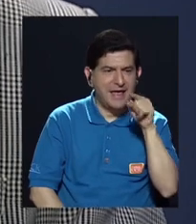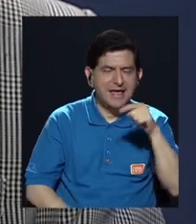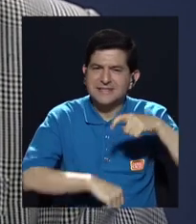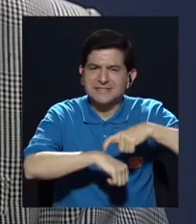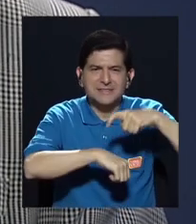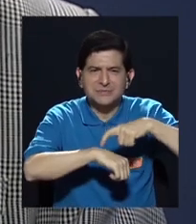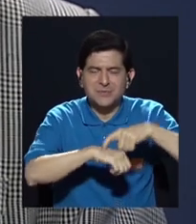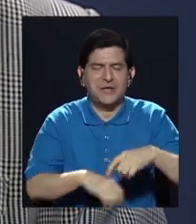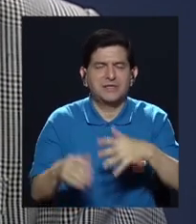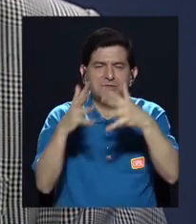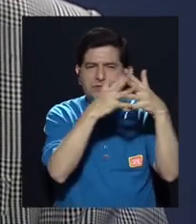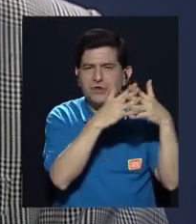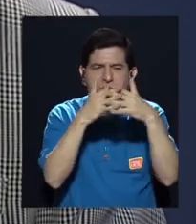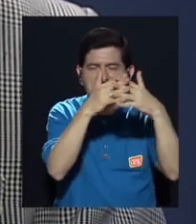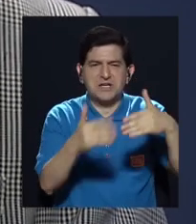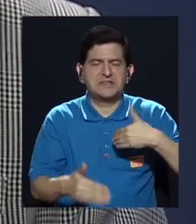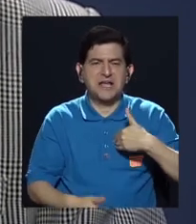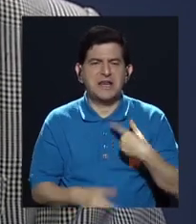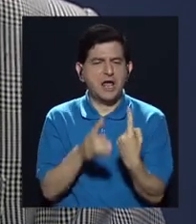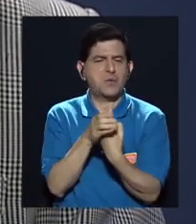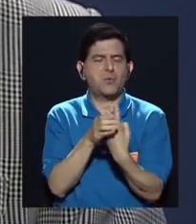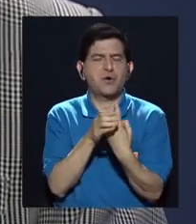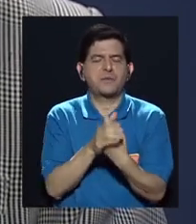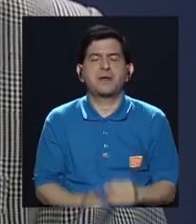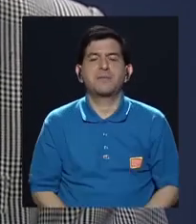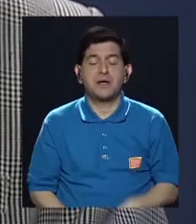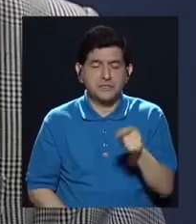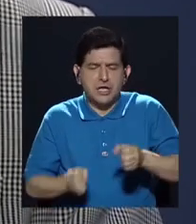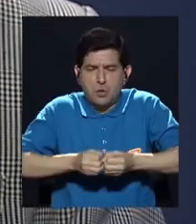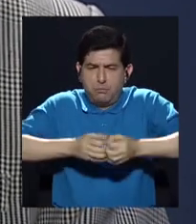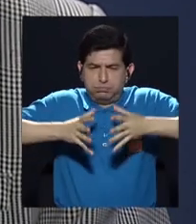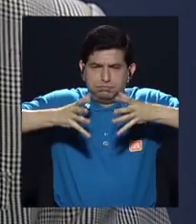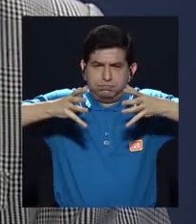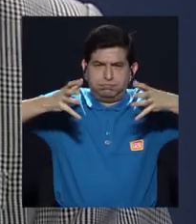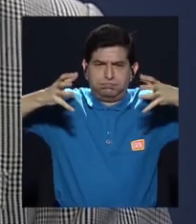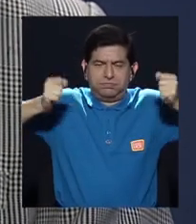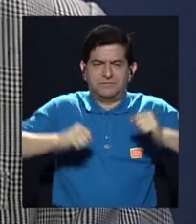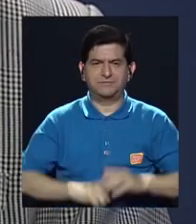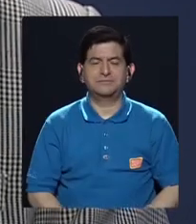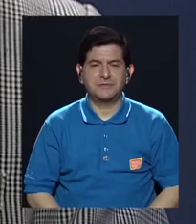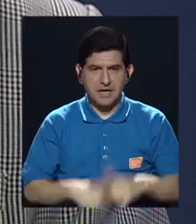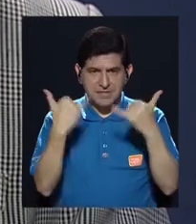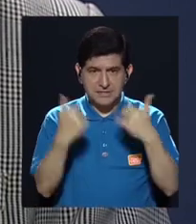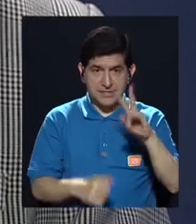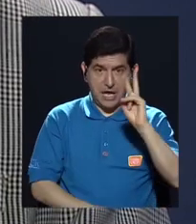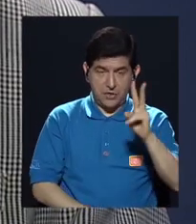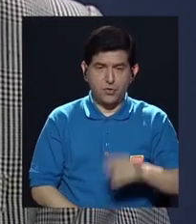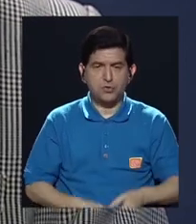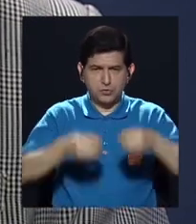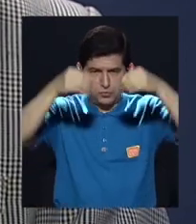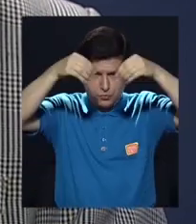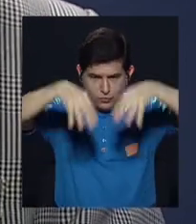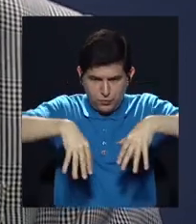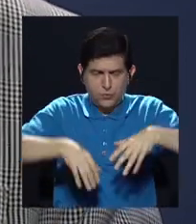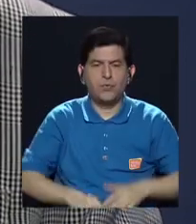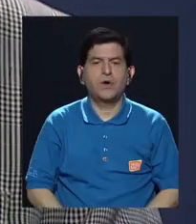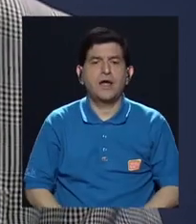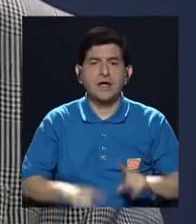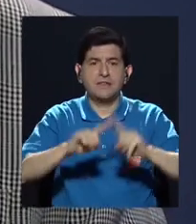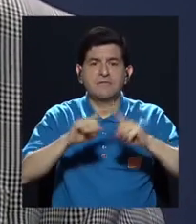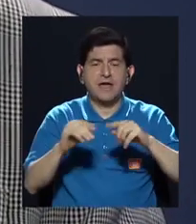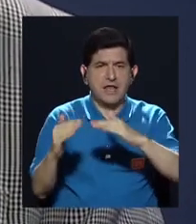Hasta ese año, los Estados Unidos tenían el monopolio del arma atómica. Habían lanzado 2 bombas en Hiroshima y